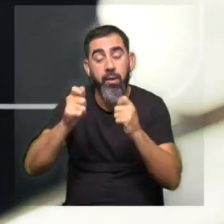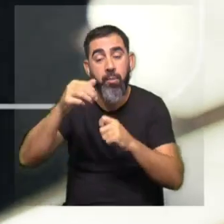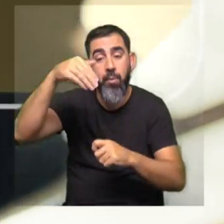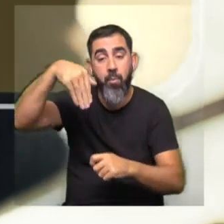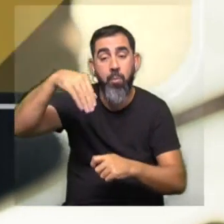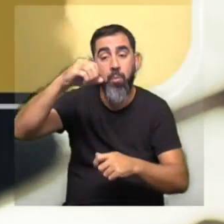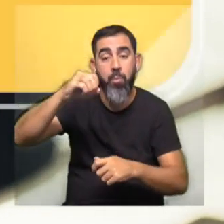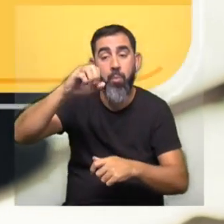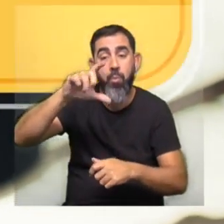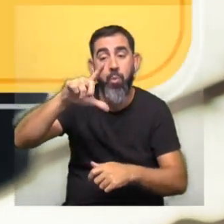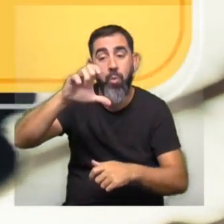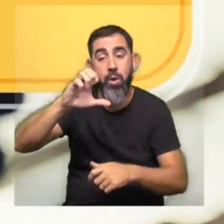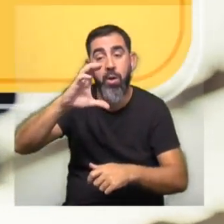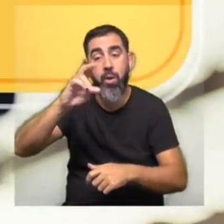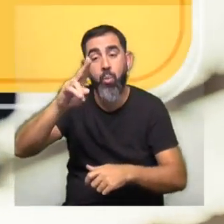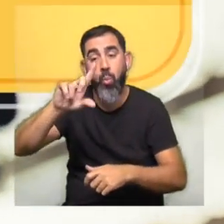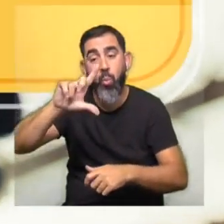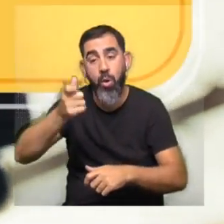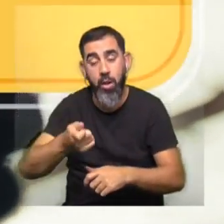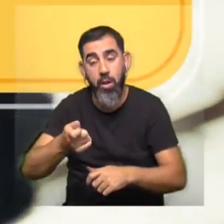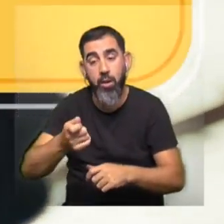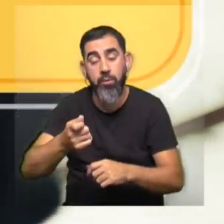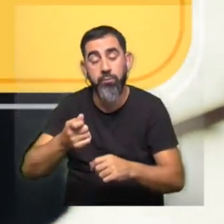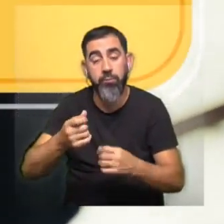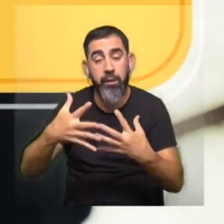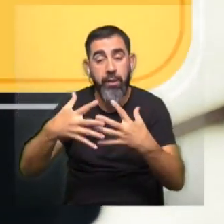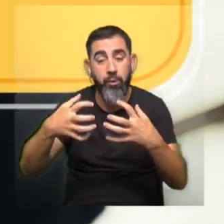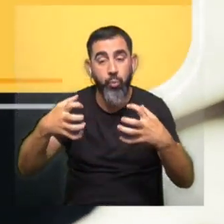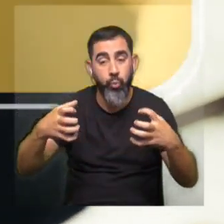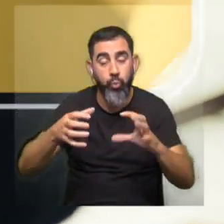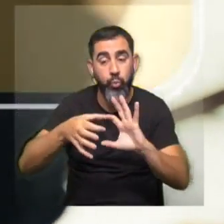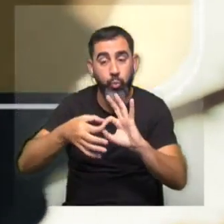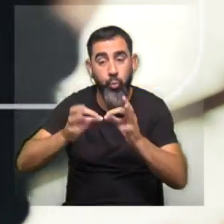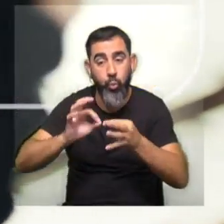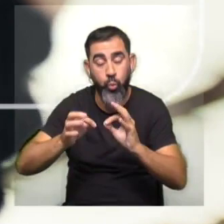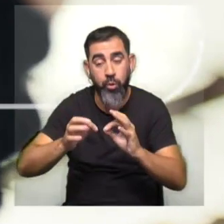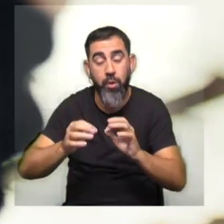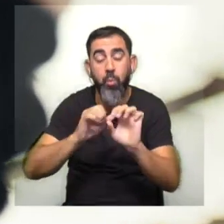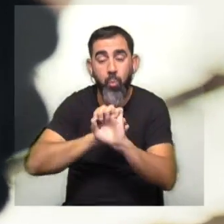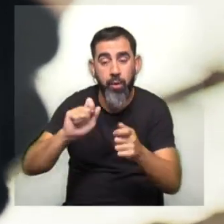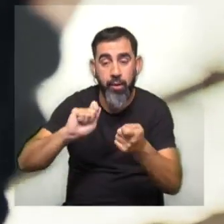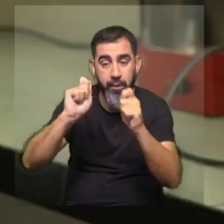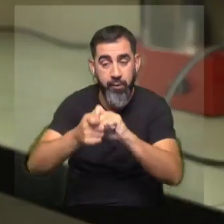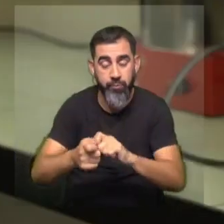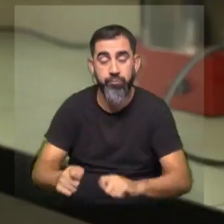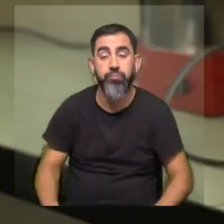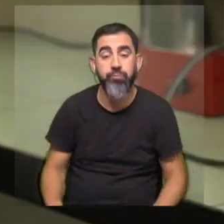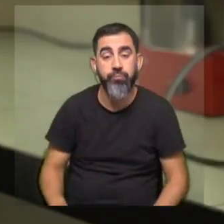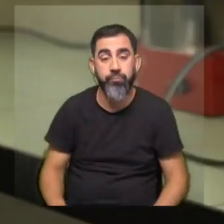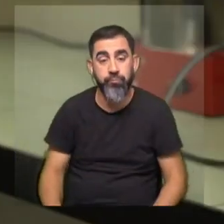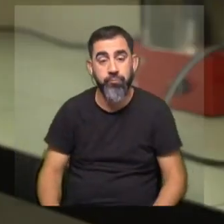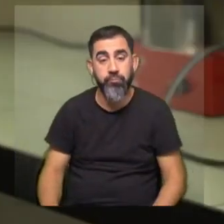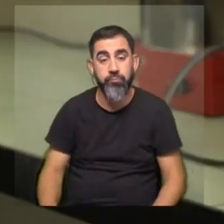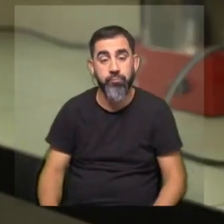al alterar enlaces moleculares o estructura, la estructura de los átomos puede tener efectos biológicos. Entonces